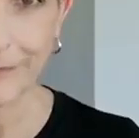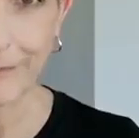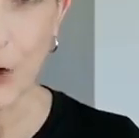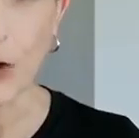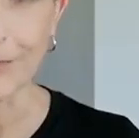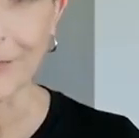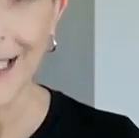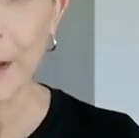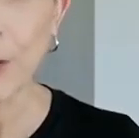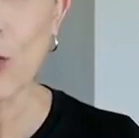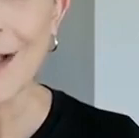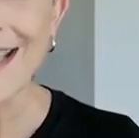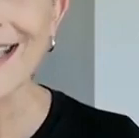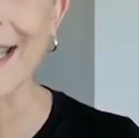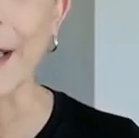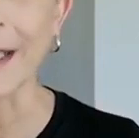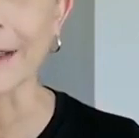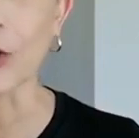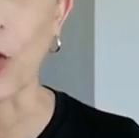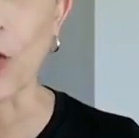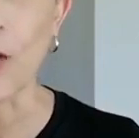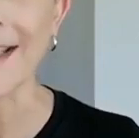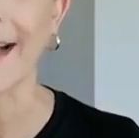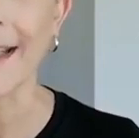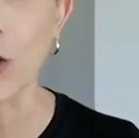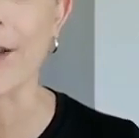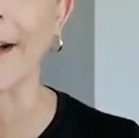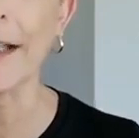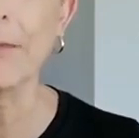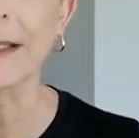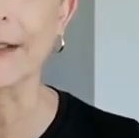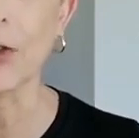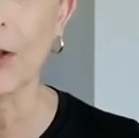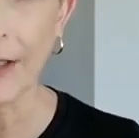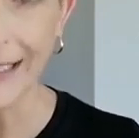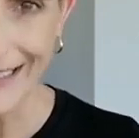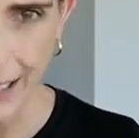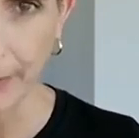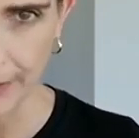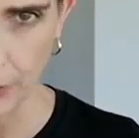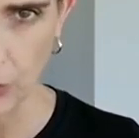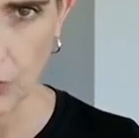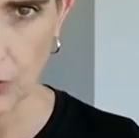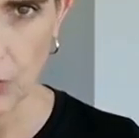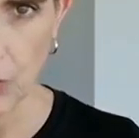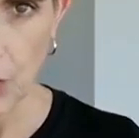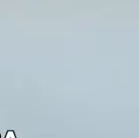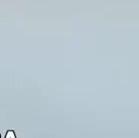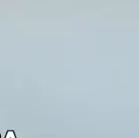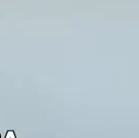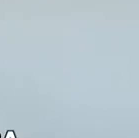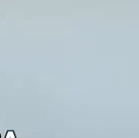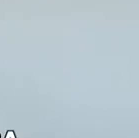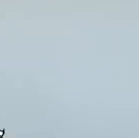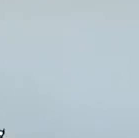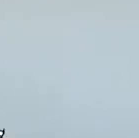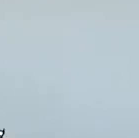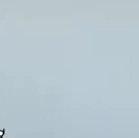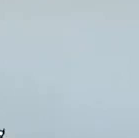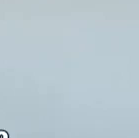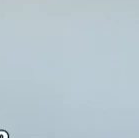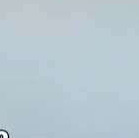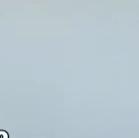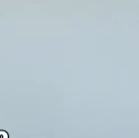señor, no. El Perú se levantó, se rehizo, se reinventó y aprendió. Luego de esa guerra